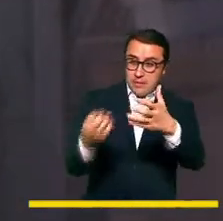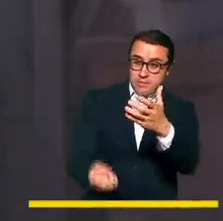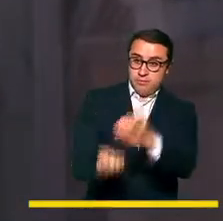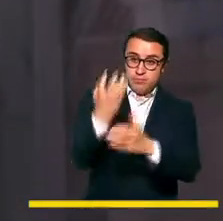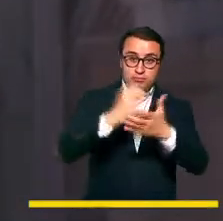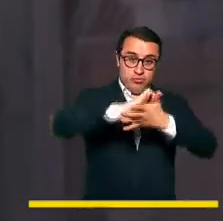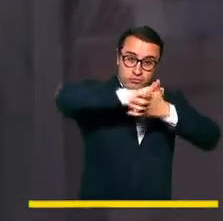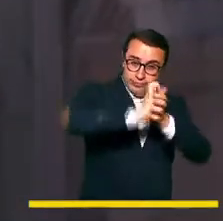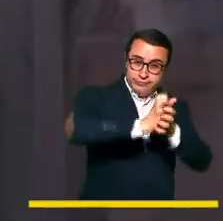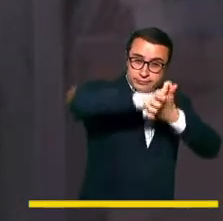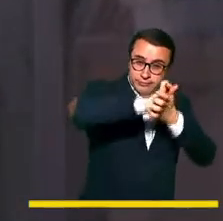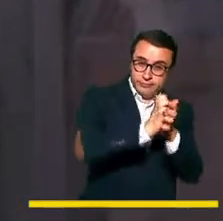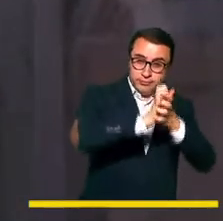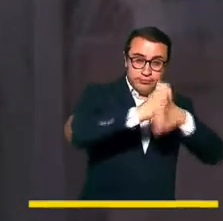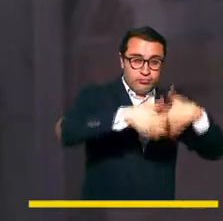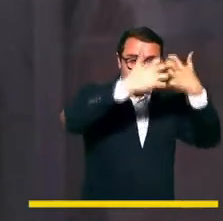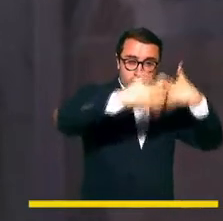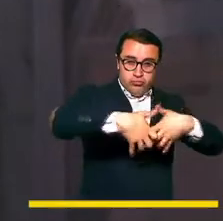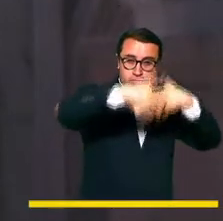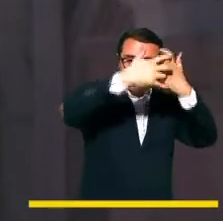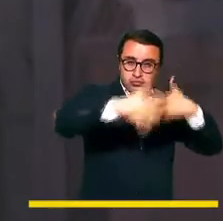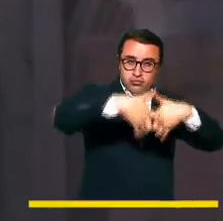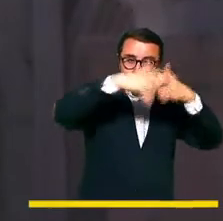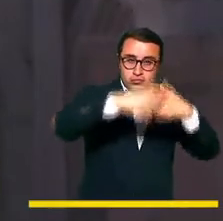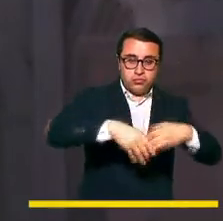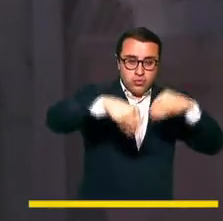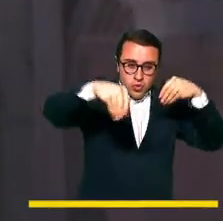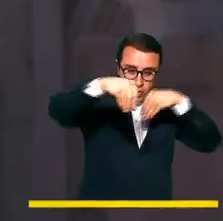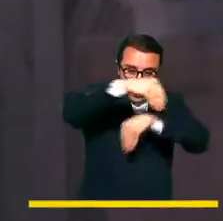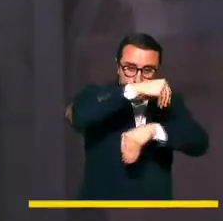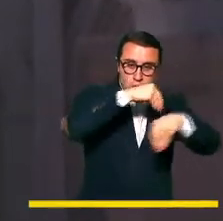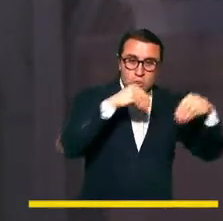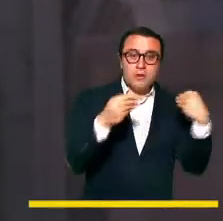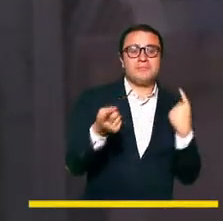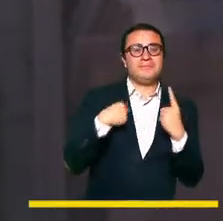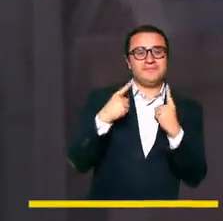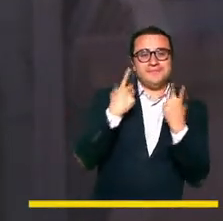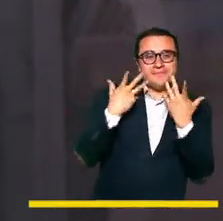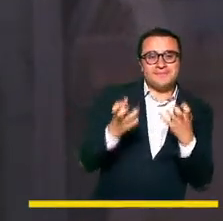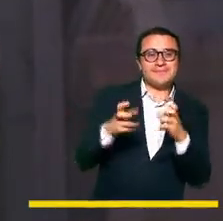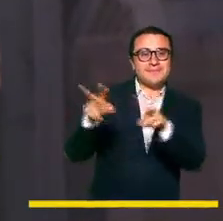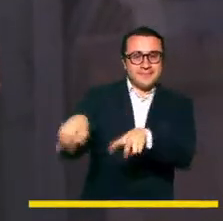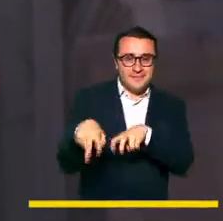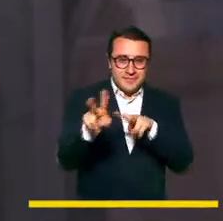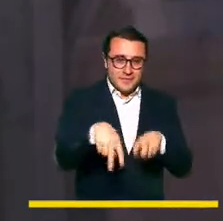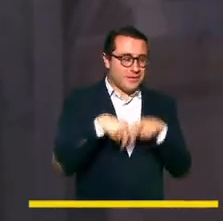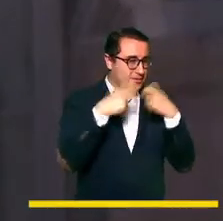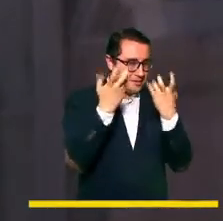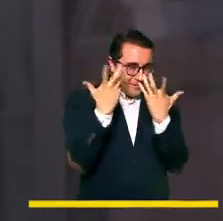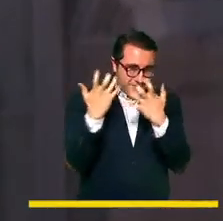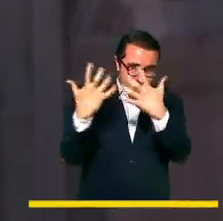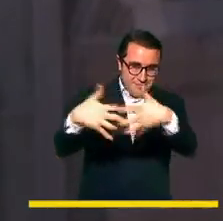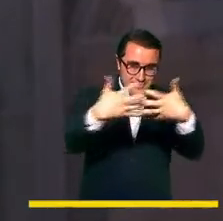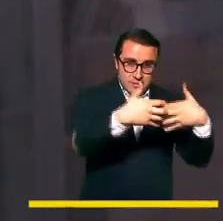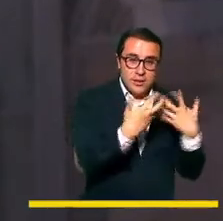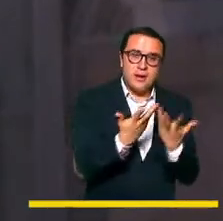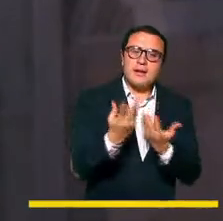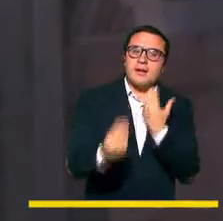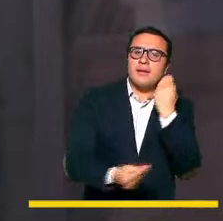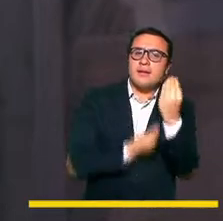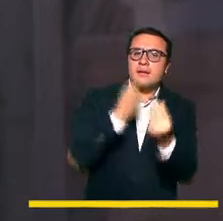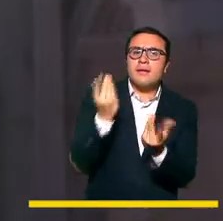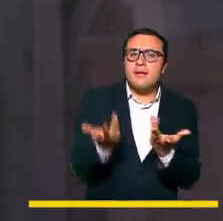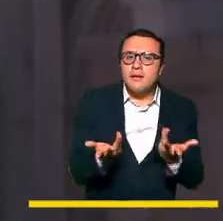molinera, que es la industrialización de la agricultura de la que tanto hablamos, pues estoy bajando